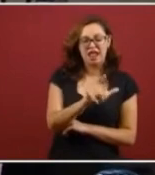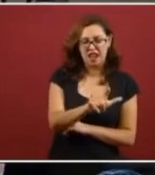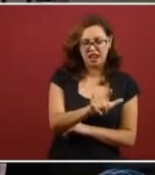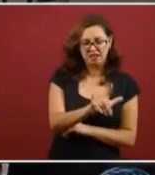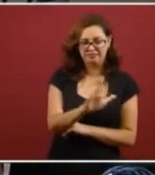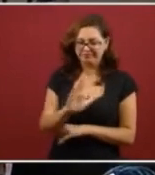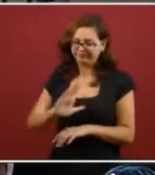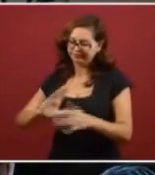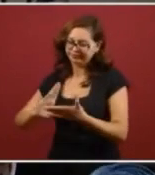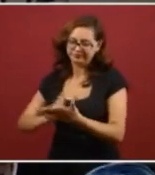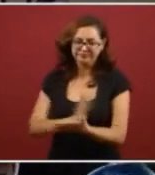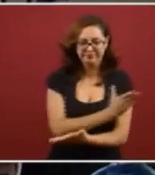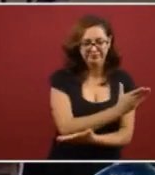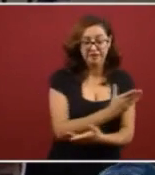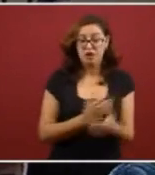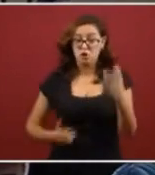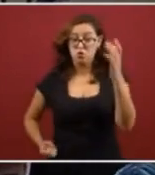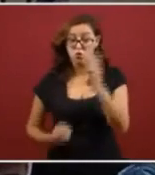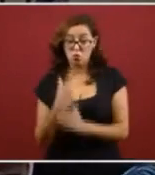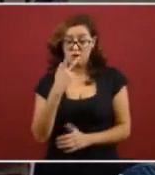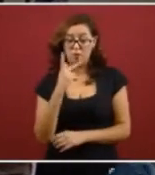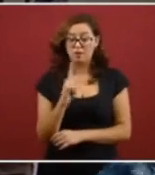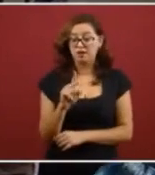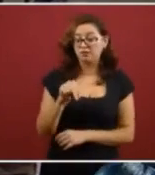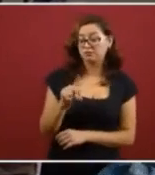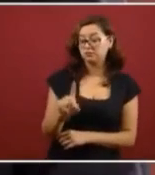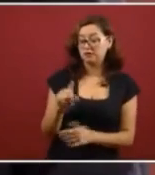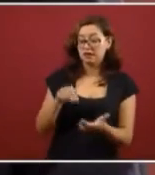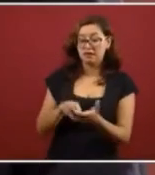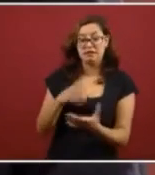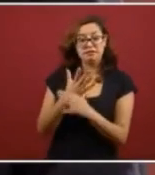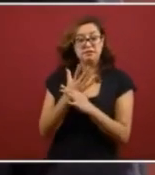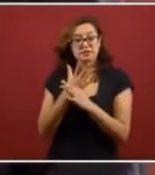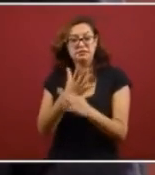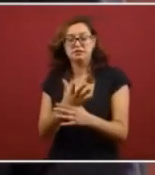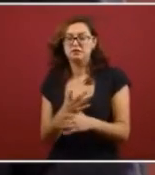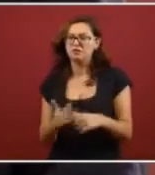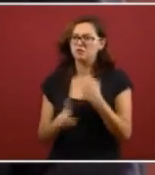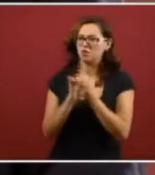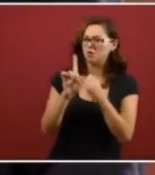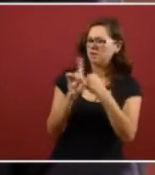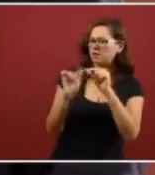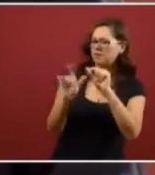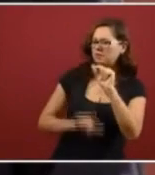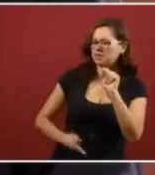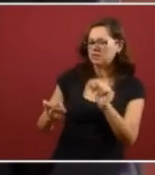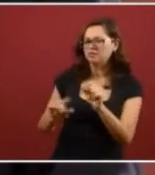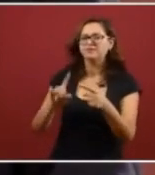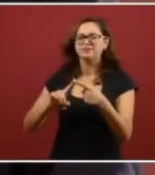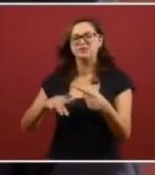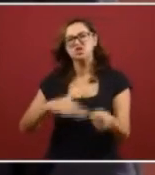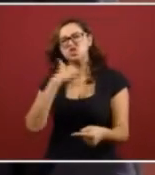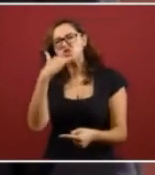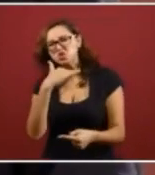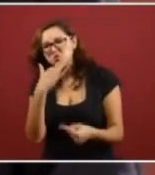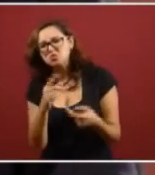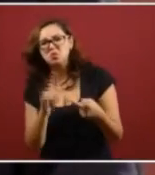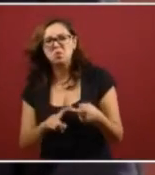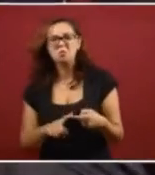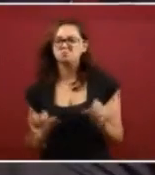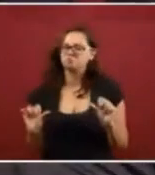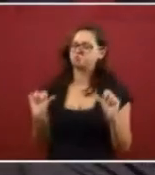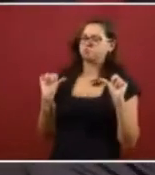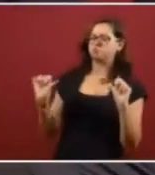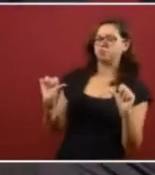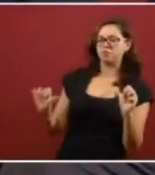neoliberal period and the new one, or that would encourage corruption or impunity. Se habla del saqueo a la nación. It speaks to